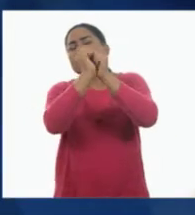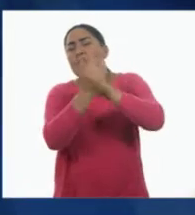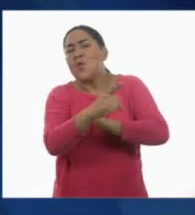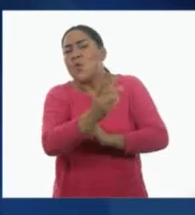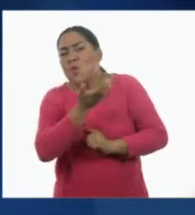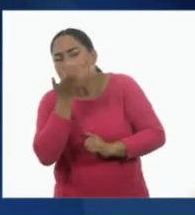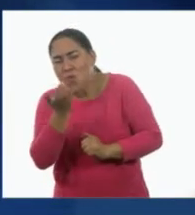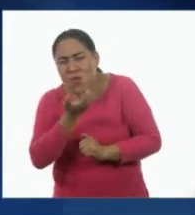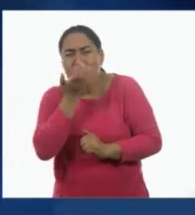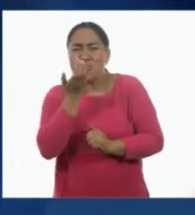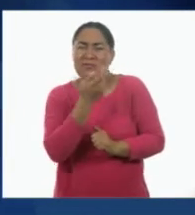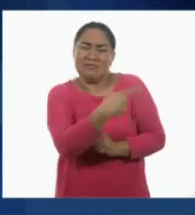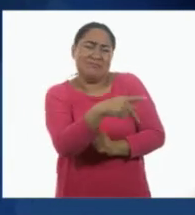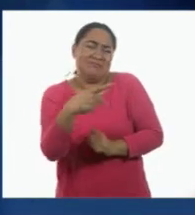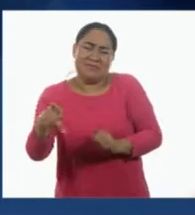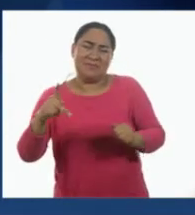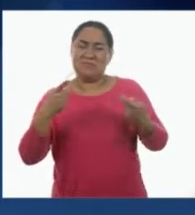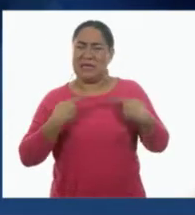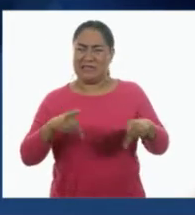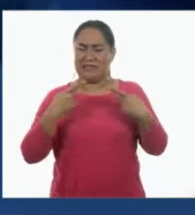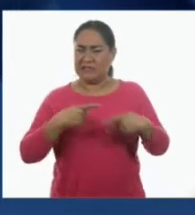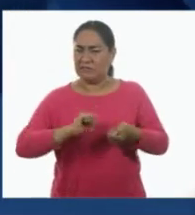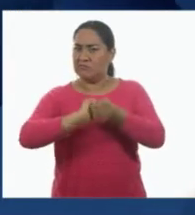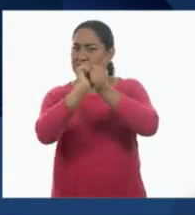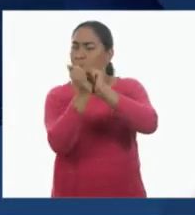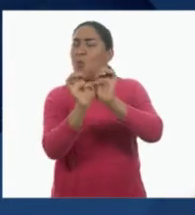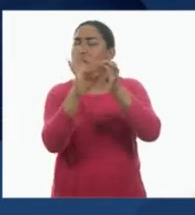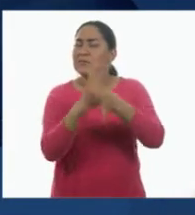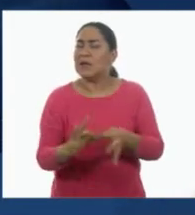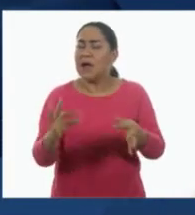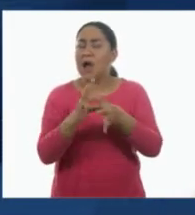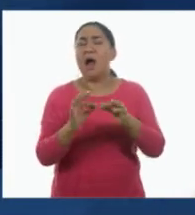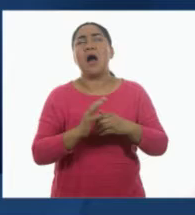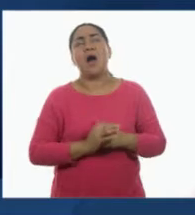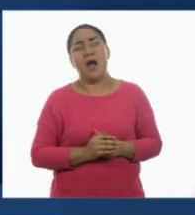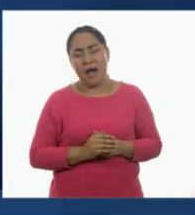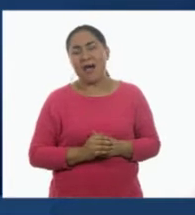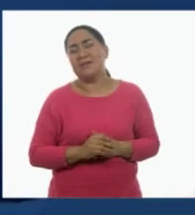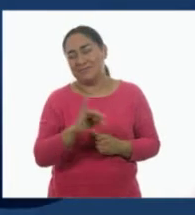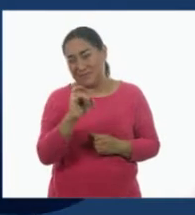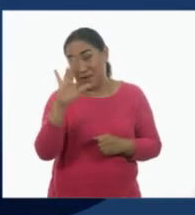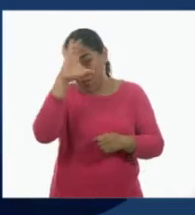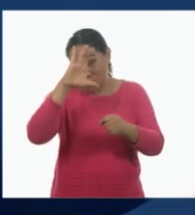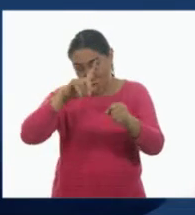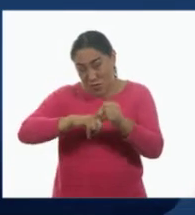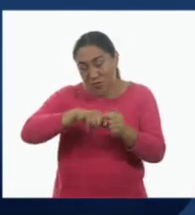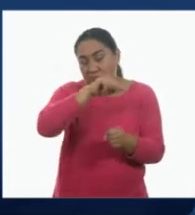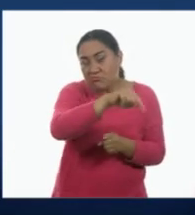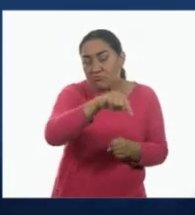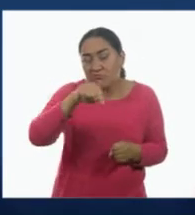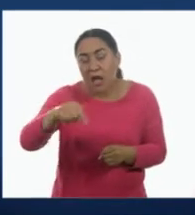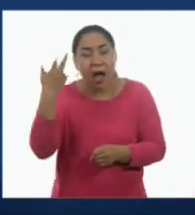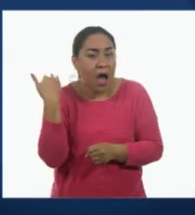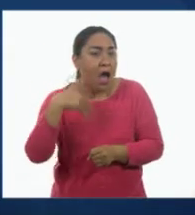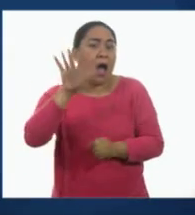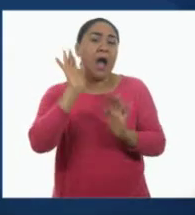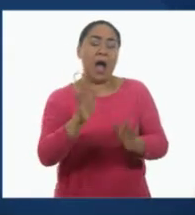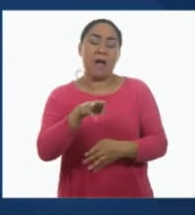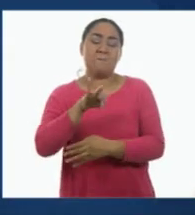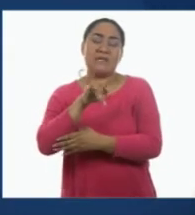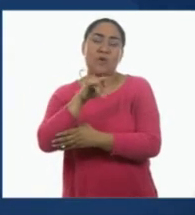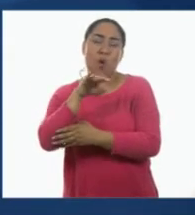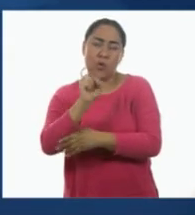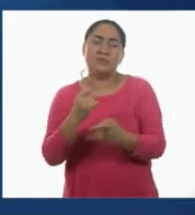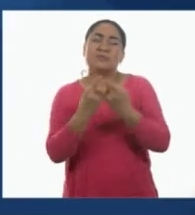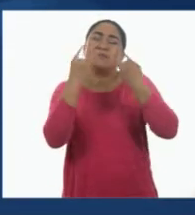ritos o formas de las actividades humanas. Claro, casi todas las culturas tienen o tuvieron alguna vez mitos y vivieron